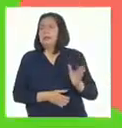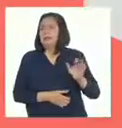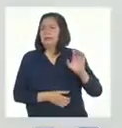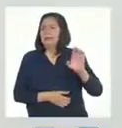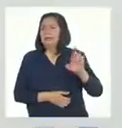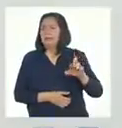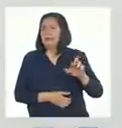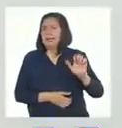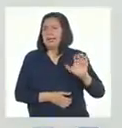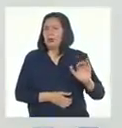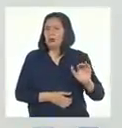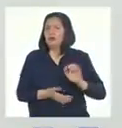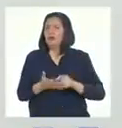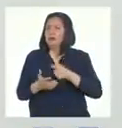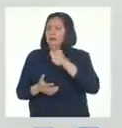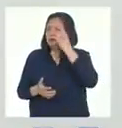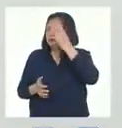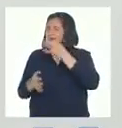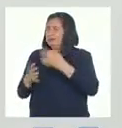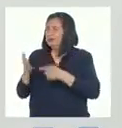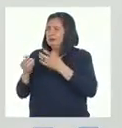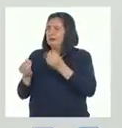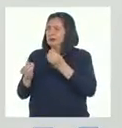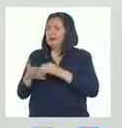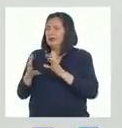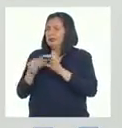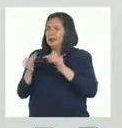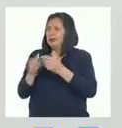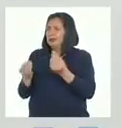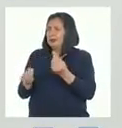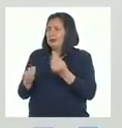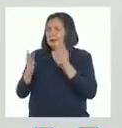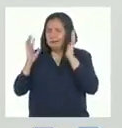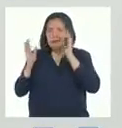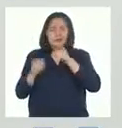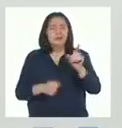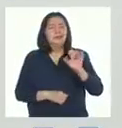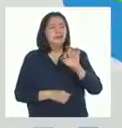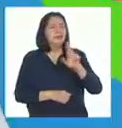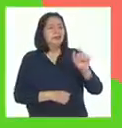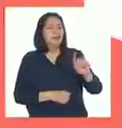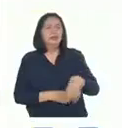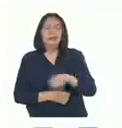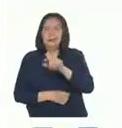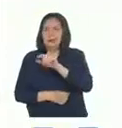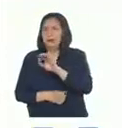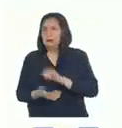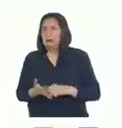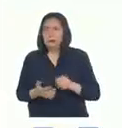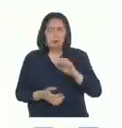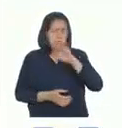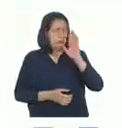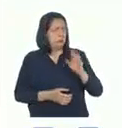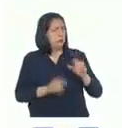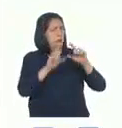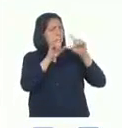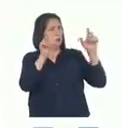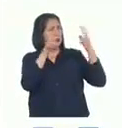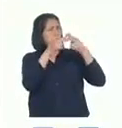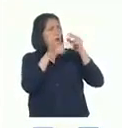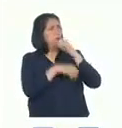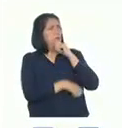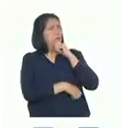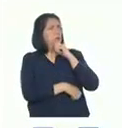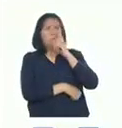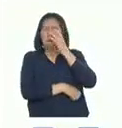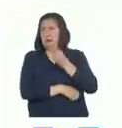título? ¿De qué tratará el texto? Vamos a escuchar qué dijeron Sara y Olenka. Nunca he visto ese título.